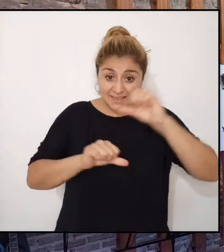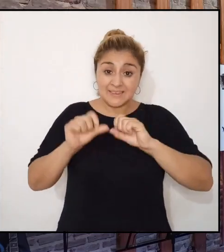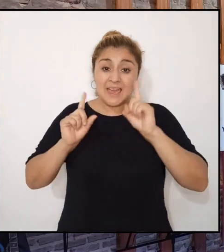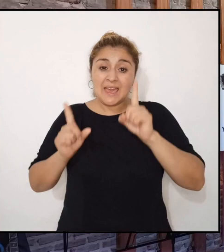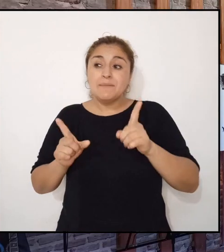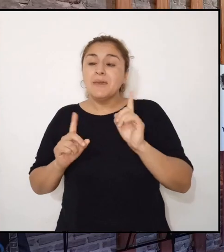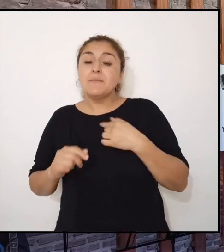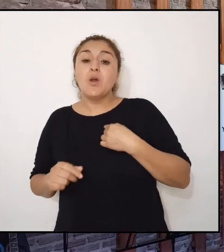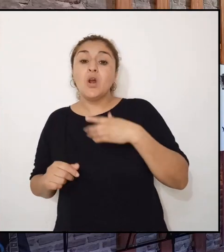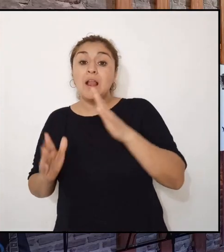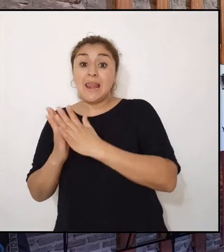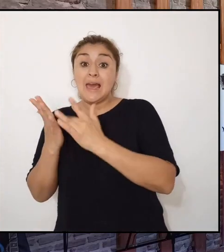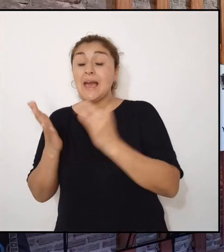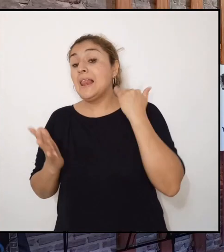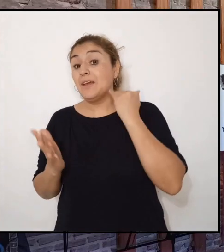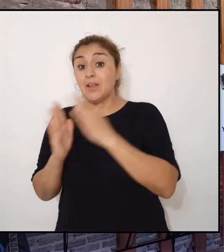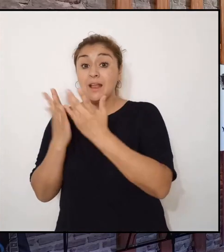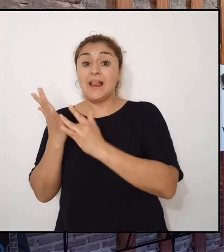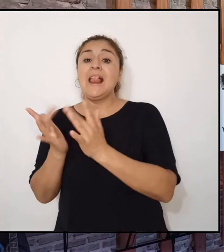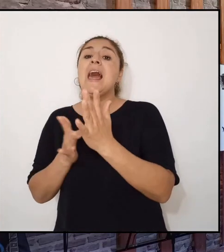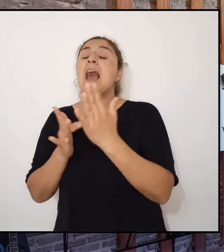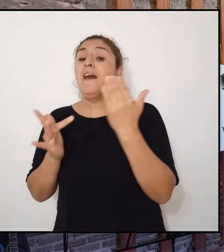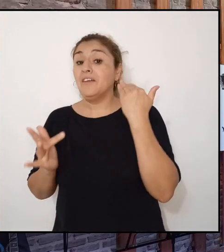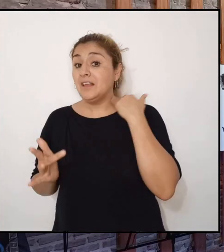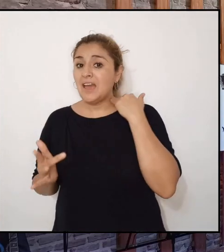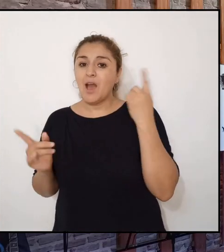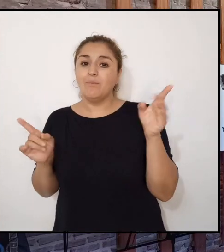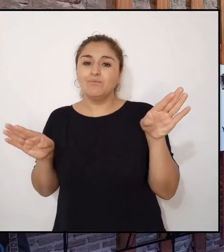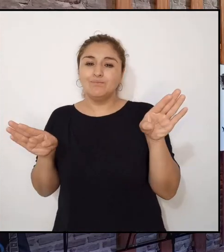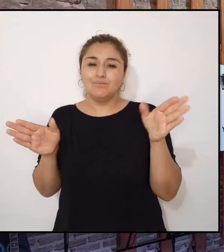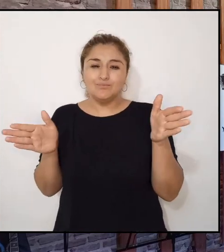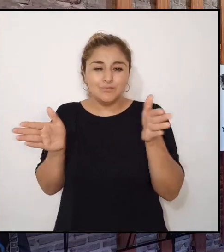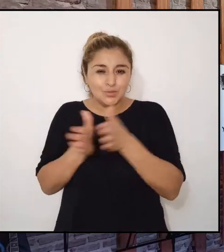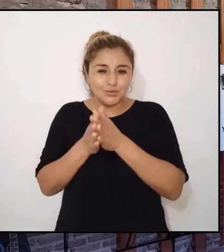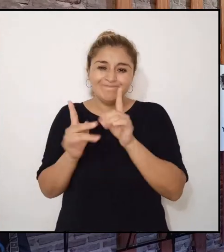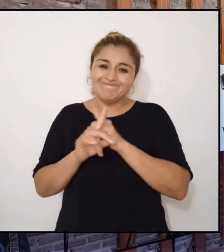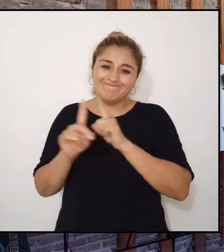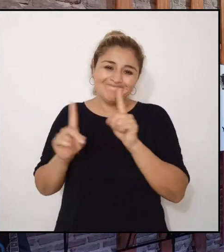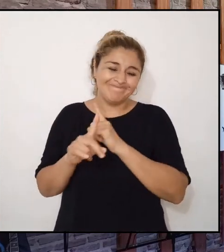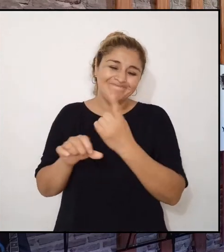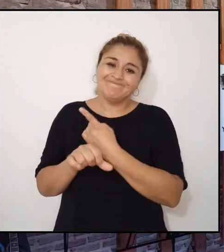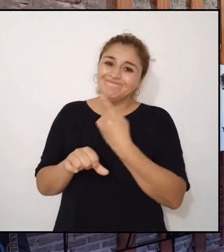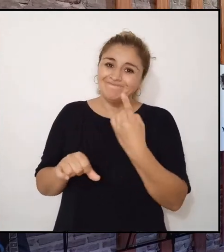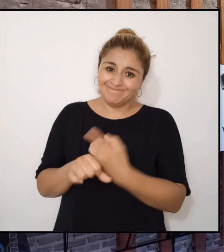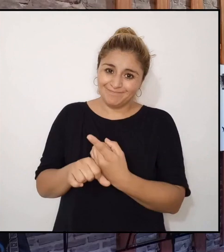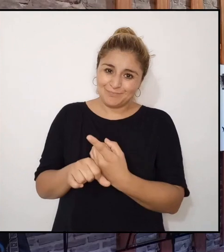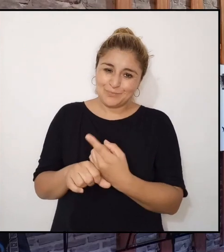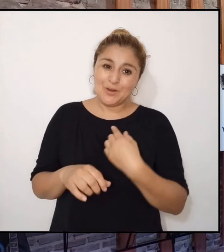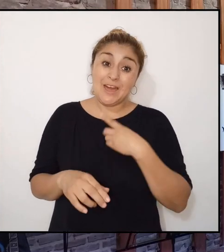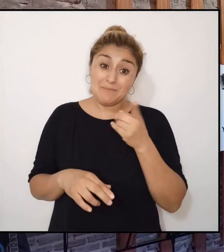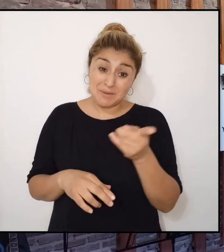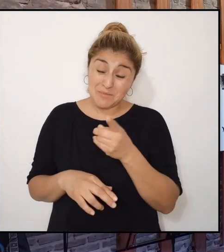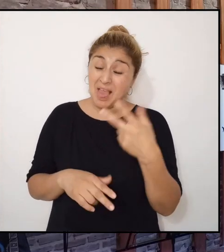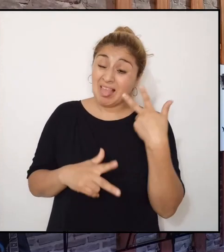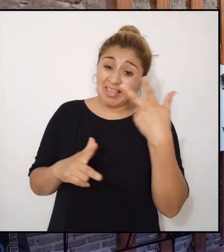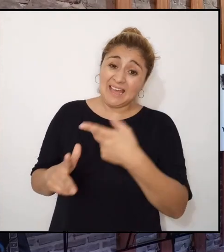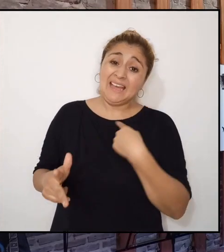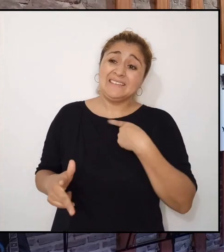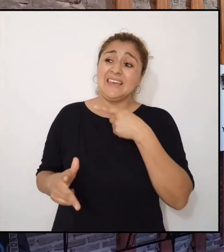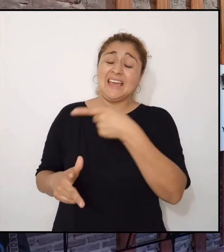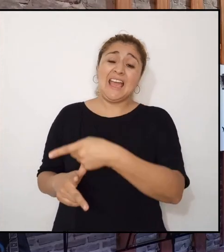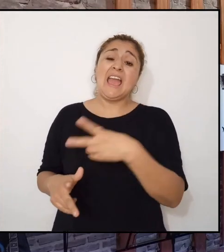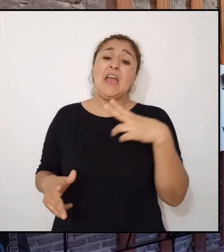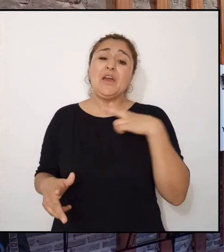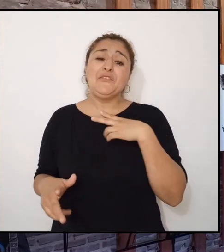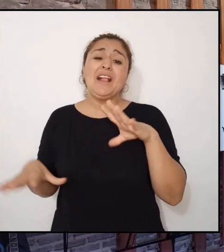dentro de las iglesias o de los cristianos. Dice, no, no, está bien, la Biblia no es tan exacta con las cuestiones científicas